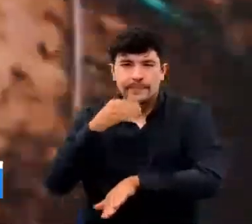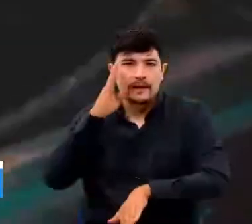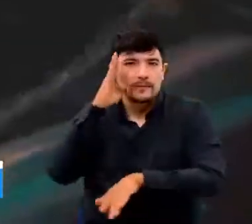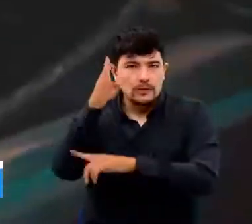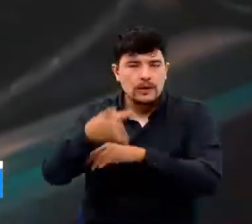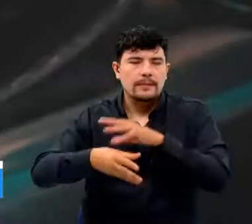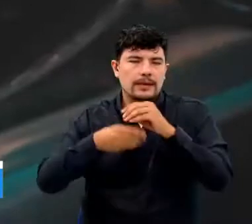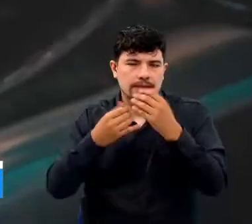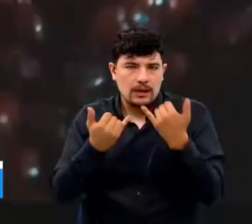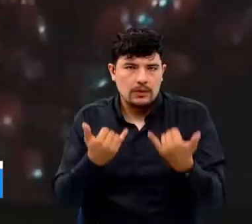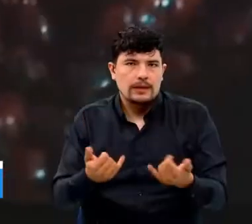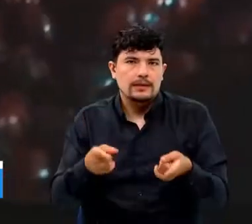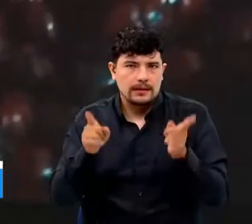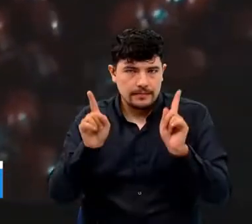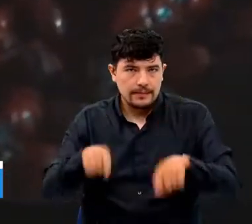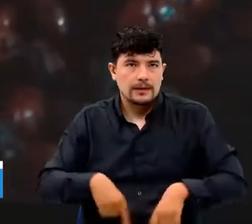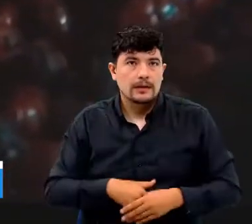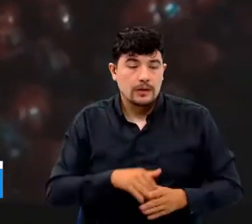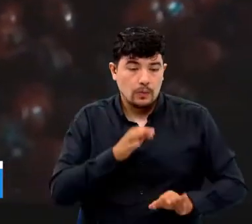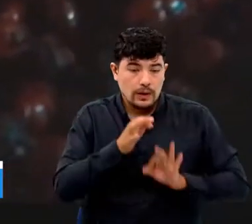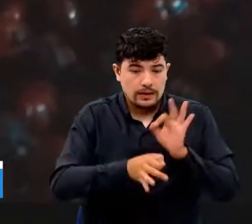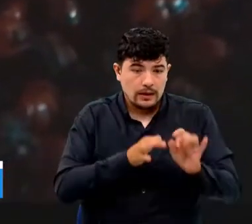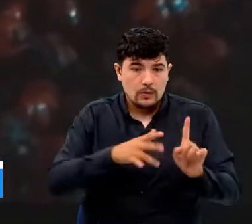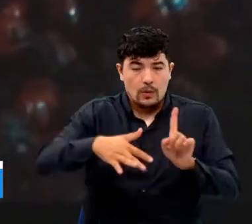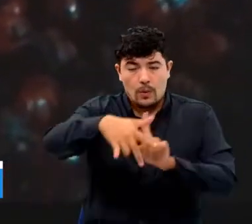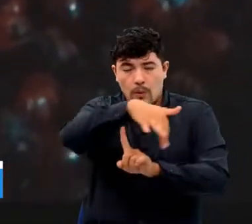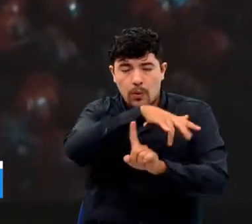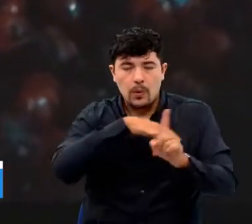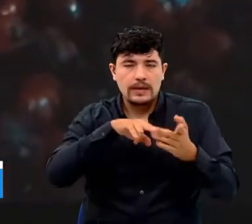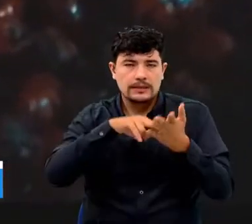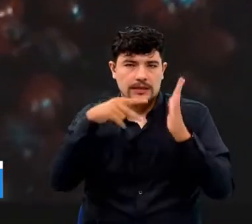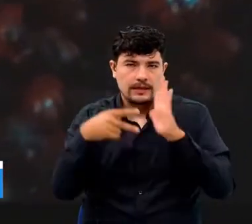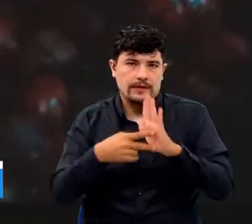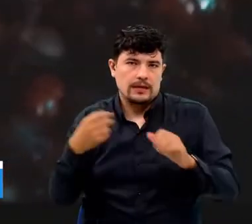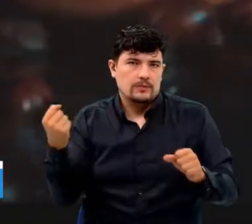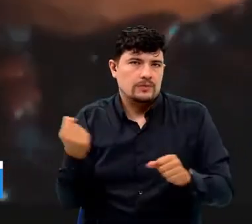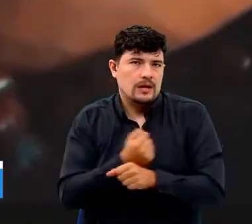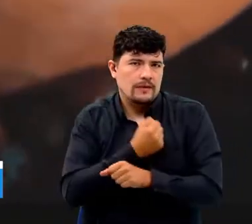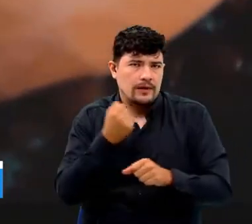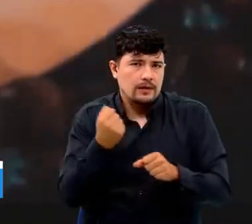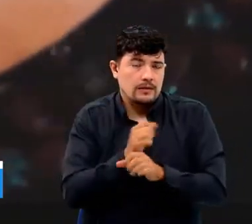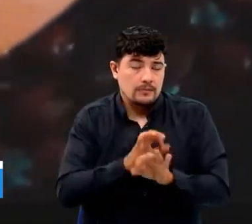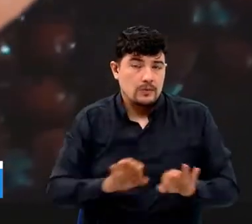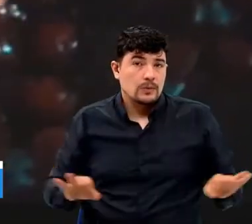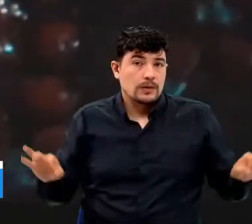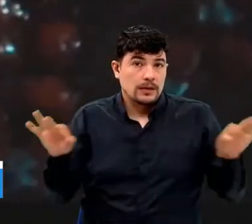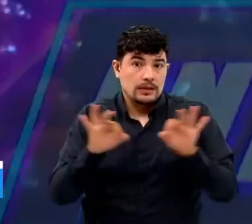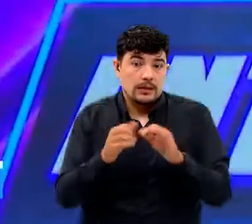presente, ya que cuidar y aportar al medio ambiente es trabajo que no da más espera.